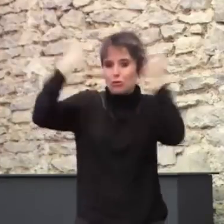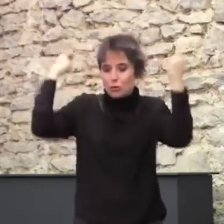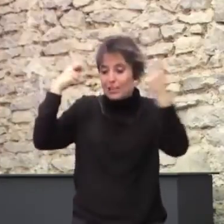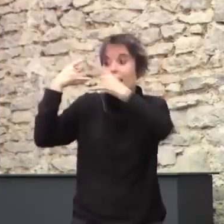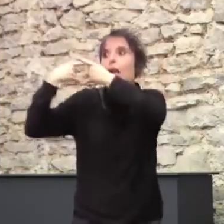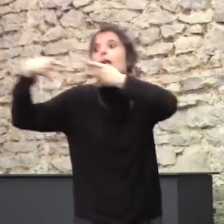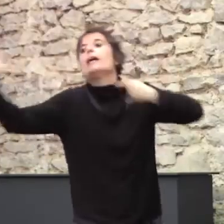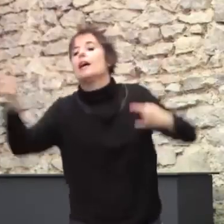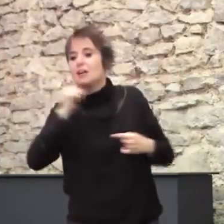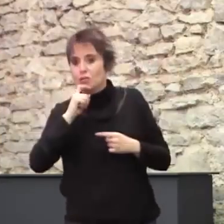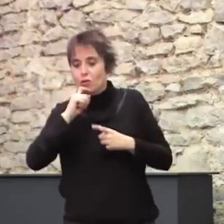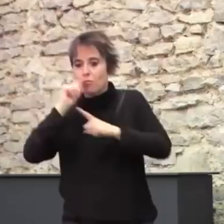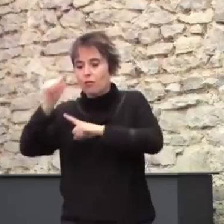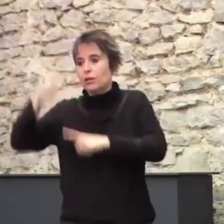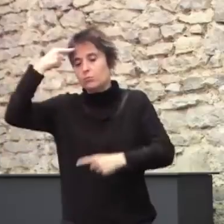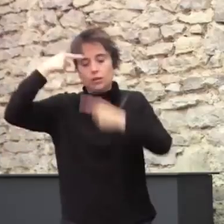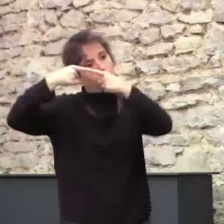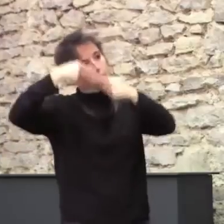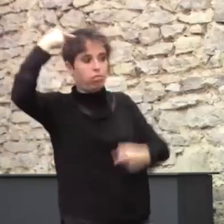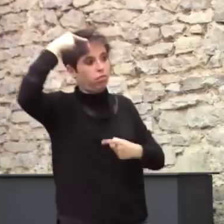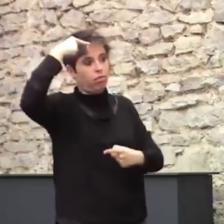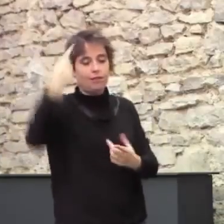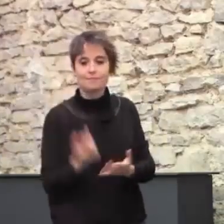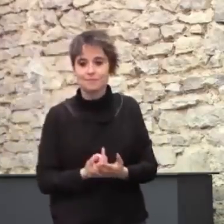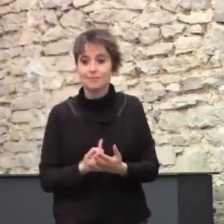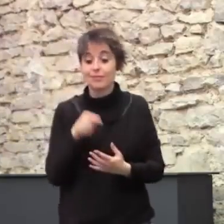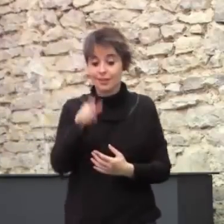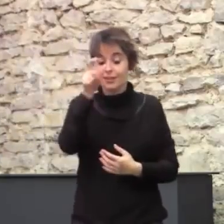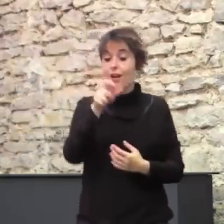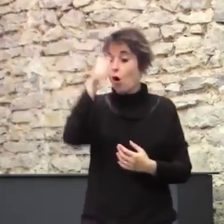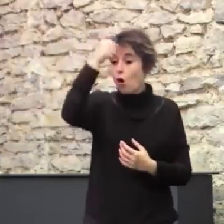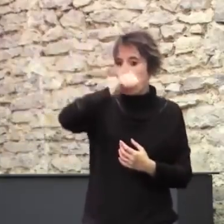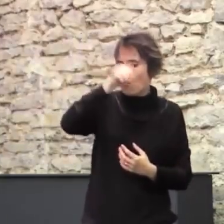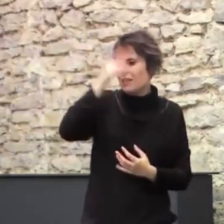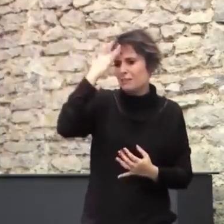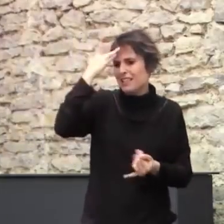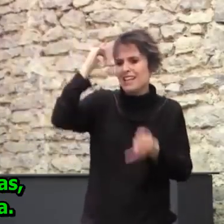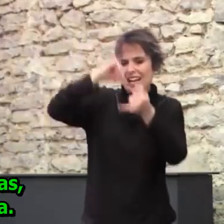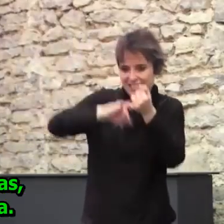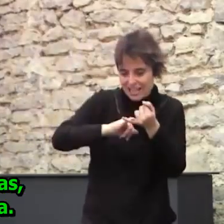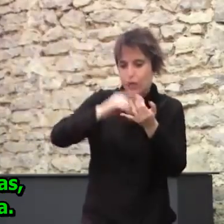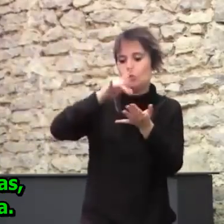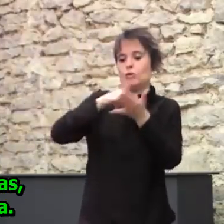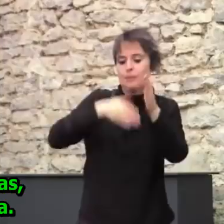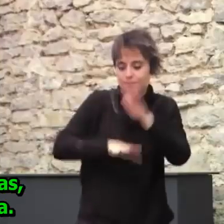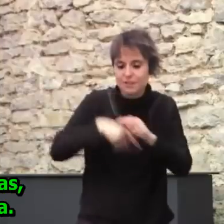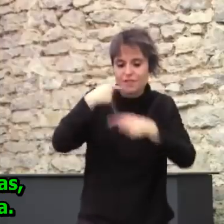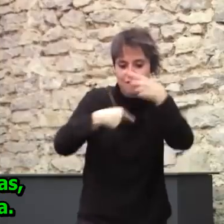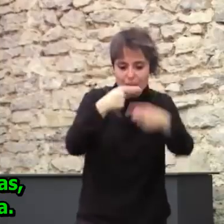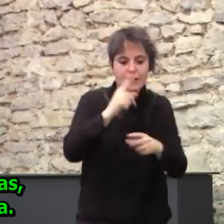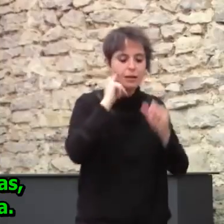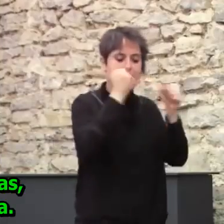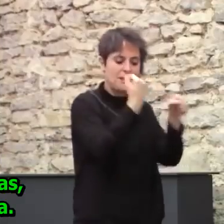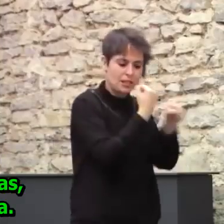cómo hay que ligar, se produce un desconcierto, ¿eh? Estos hombres, por ejemplo, si están casados y tienen familia, llegan a casa y empiezan a hacer